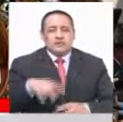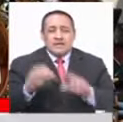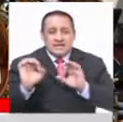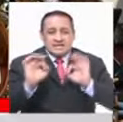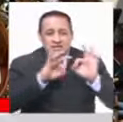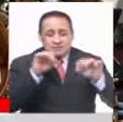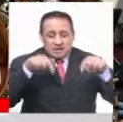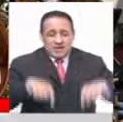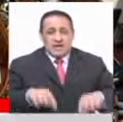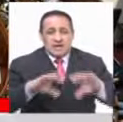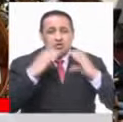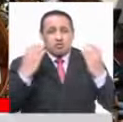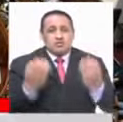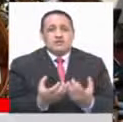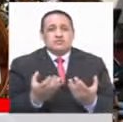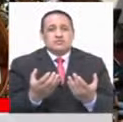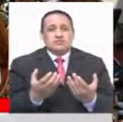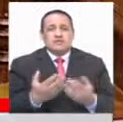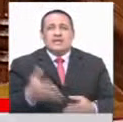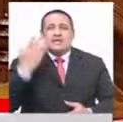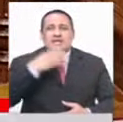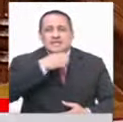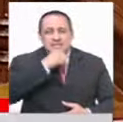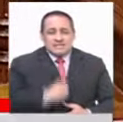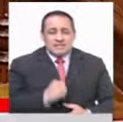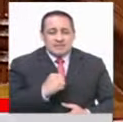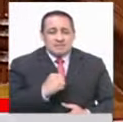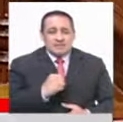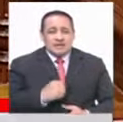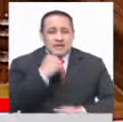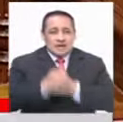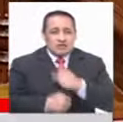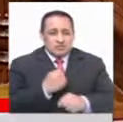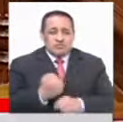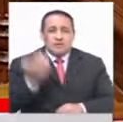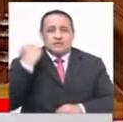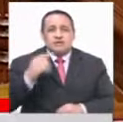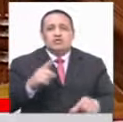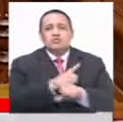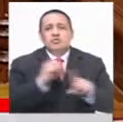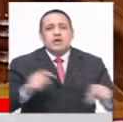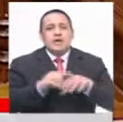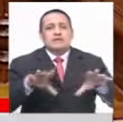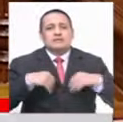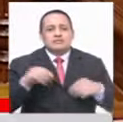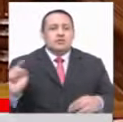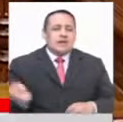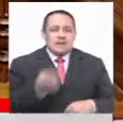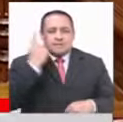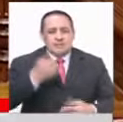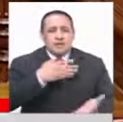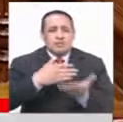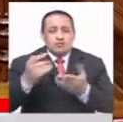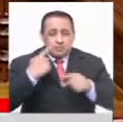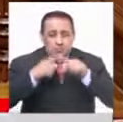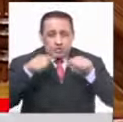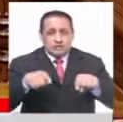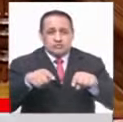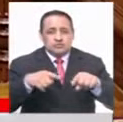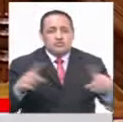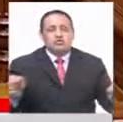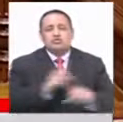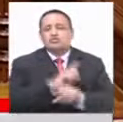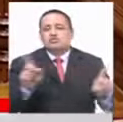misma representación, en diciembre último, ni siquiera llegó a admitir la primera moción de vacancia. Por ello,